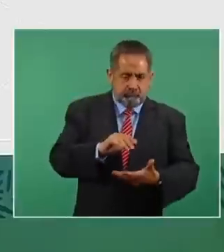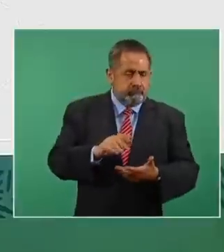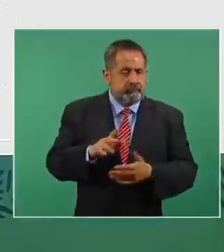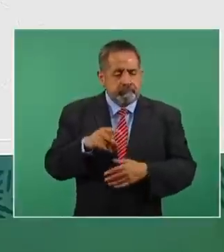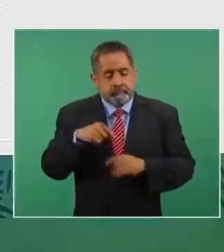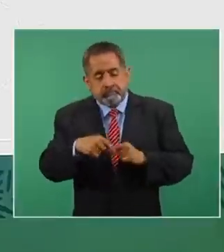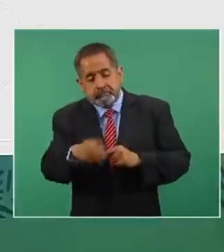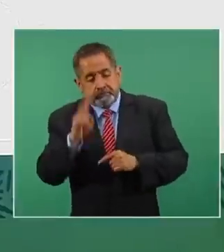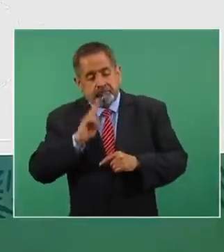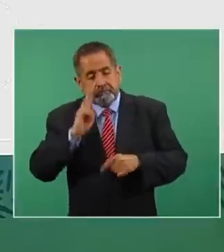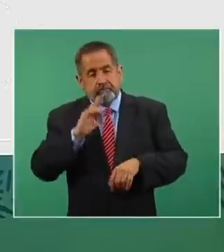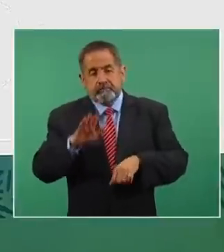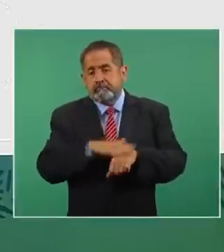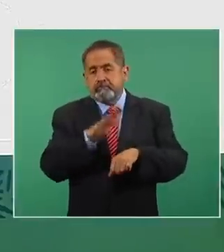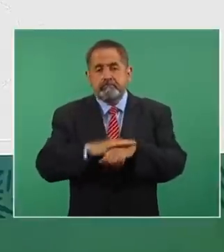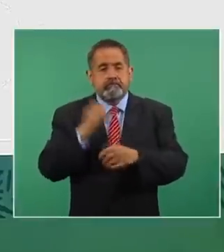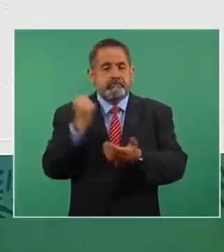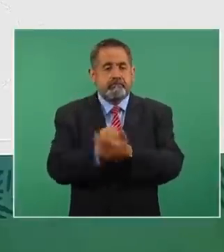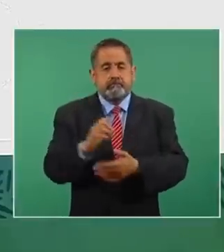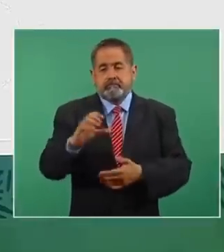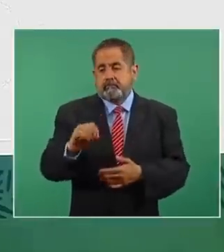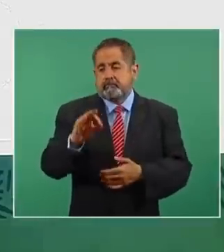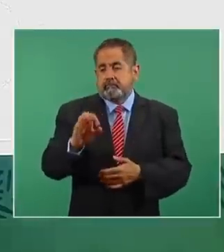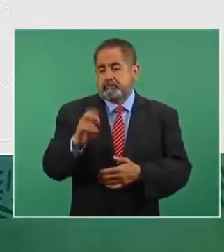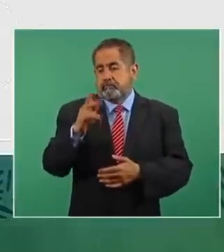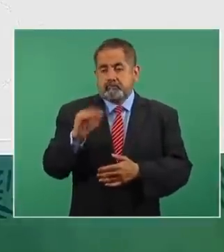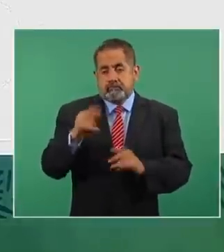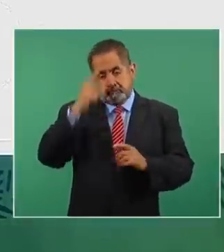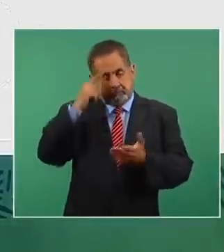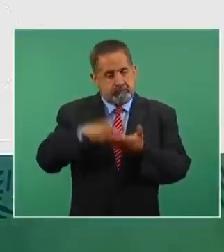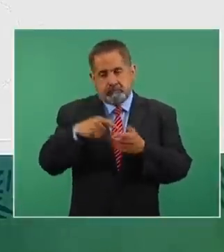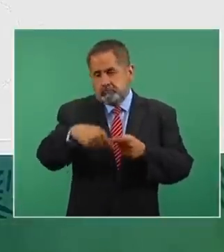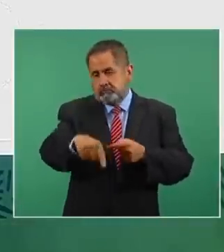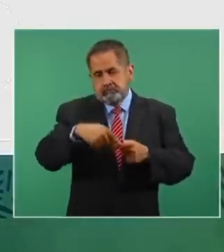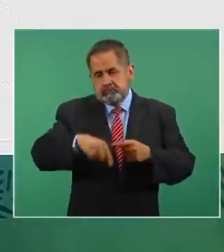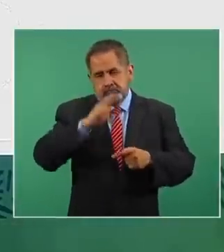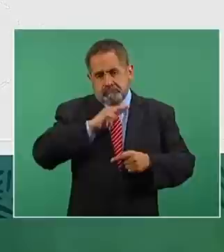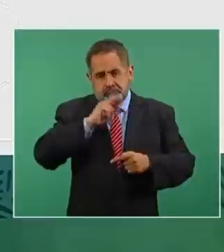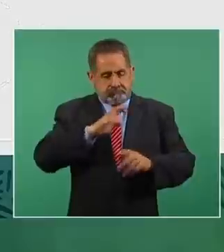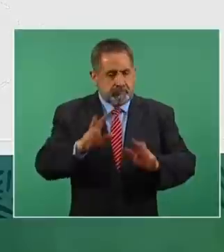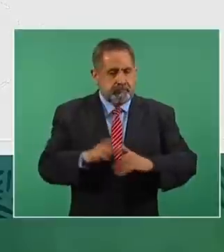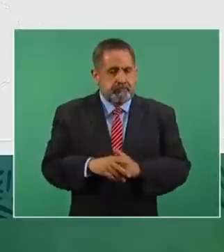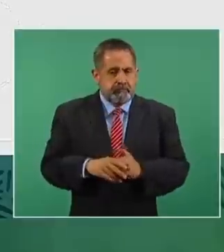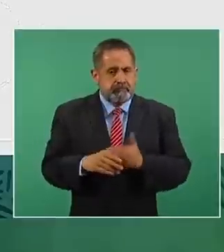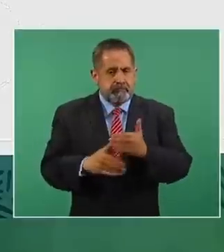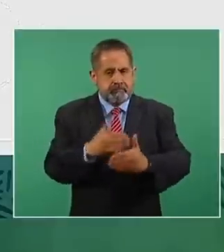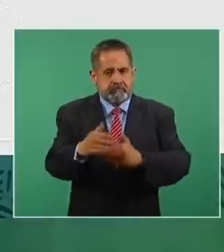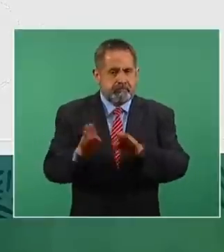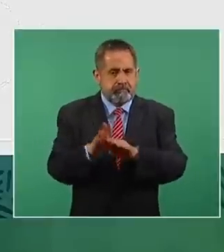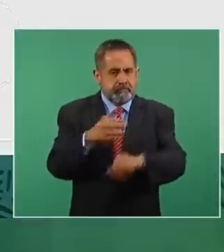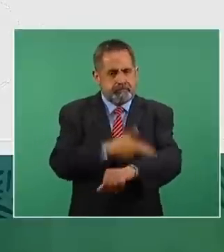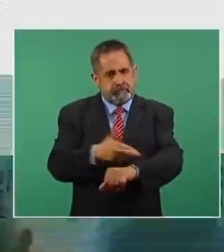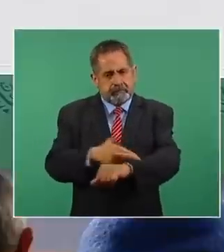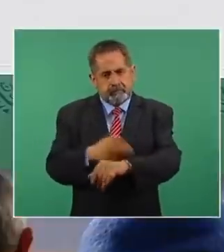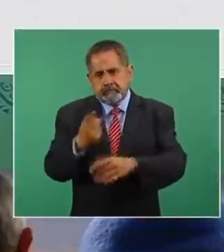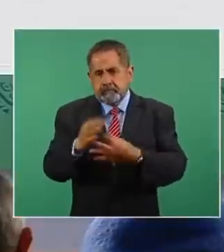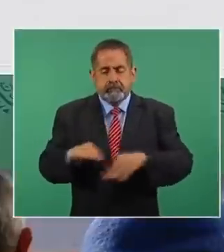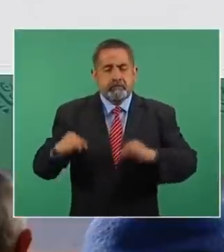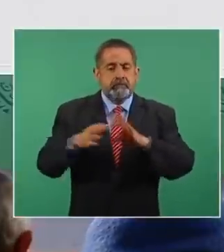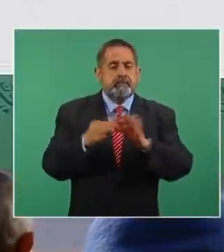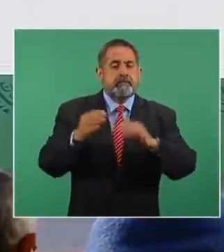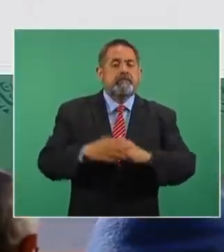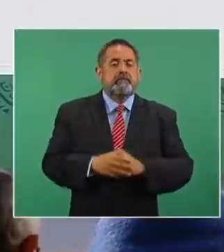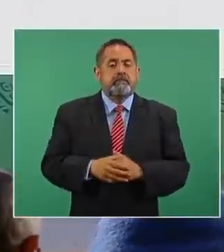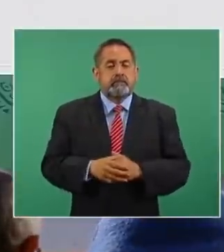que se va a aprobar por la Cofepris seguramente muy pronto. Ya está muy avanzado ese trámite, entonces nos importa mucho esto.